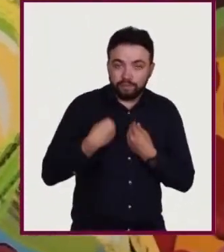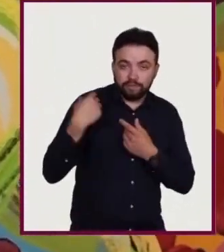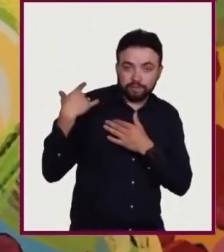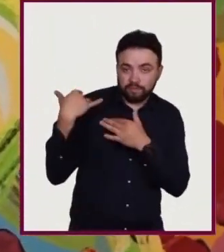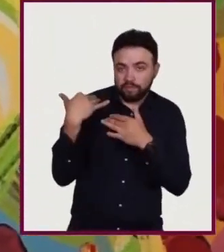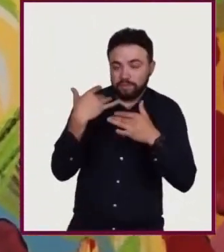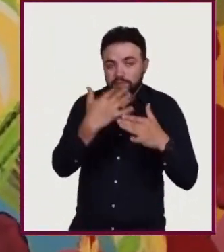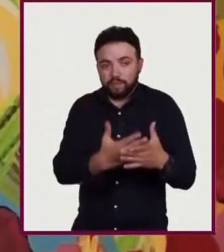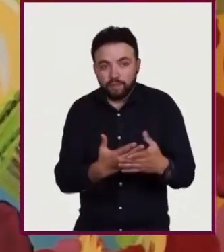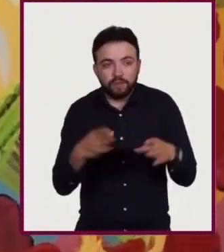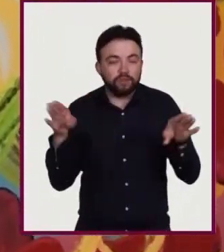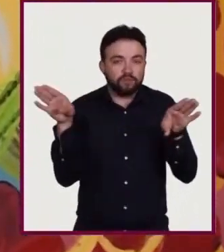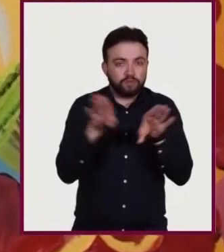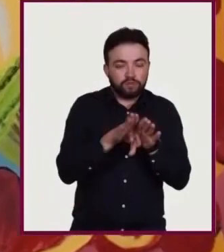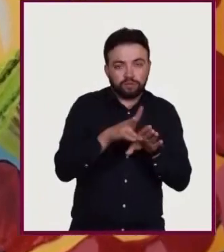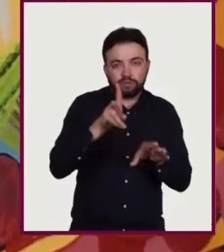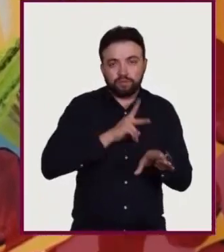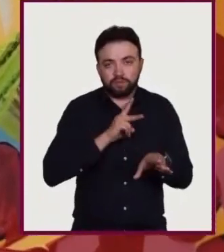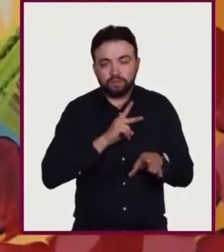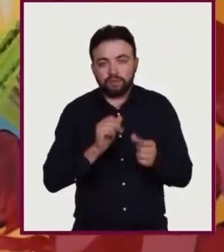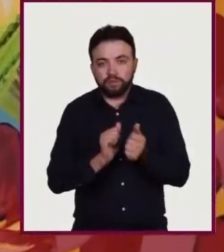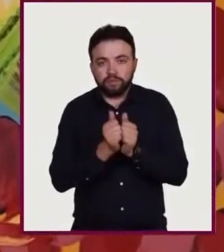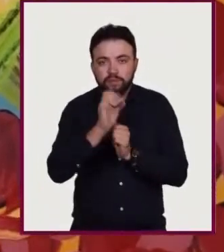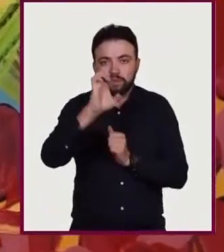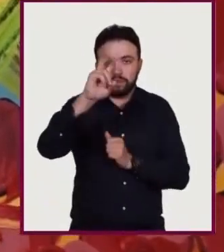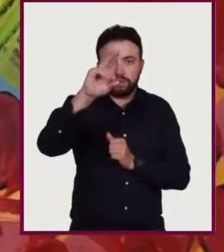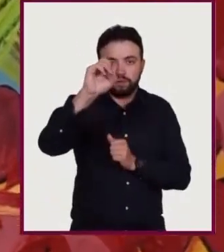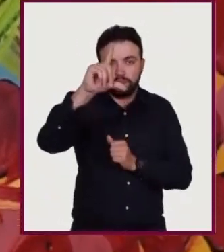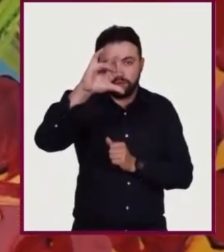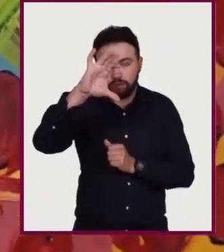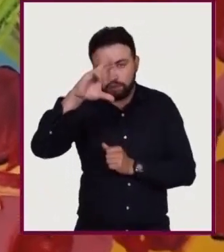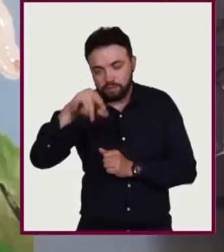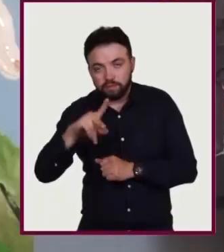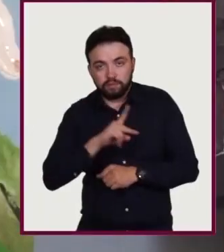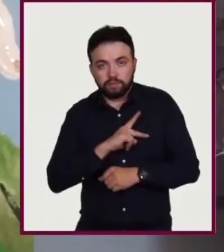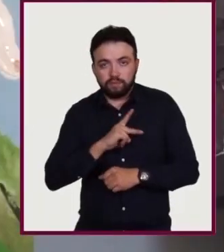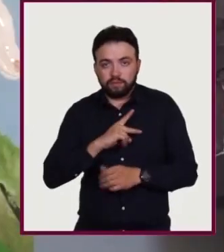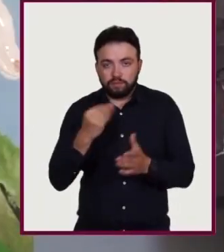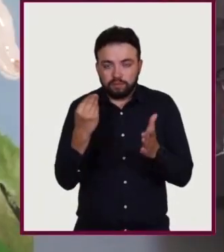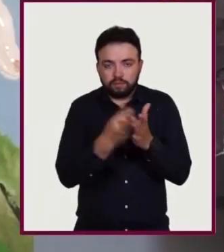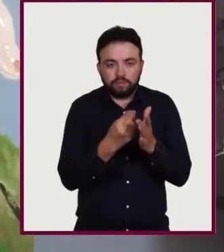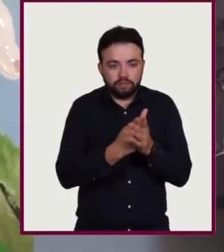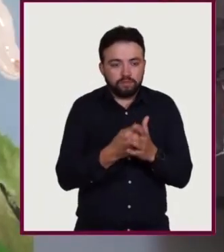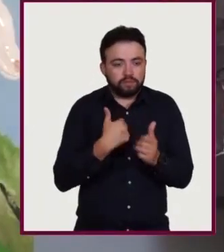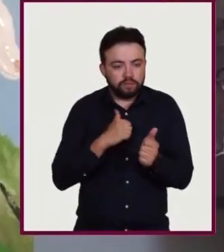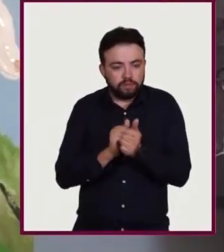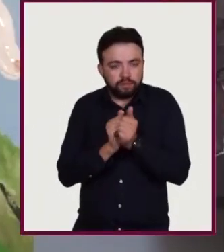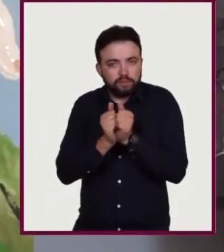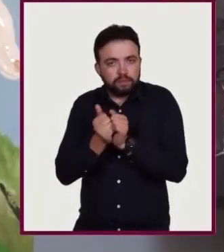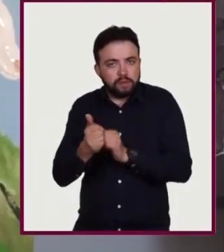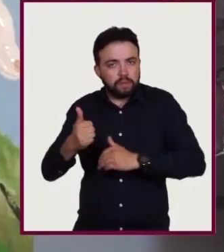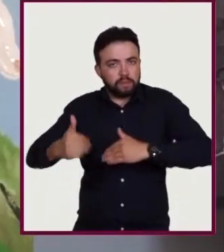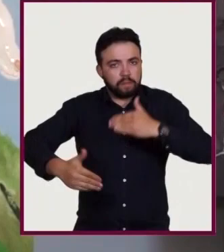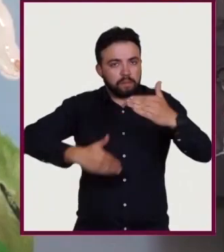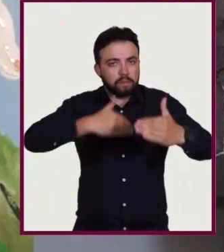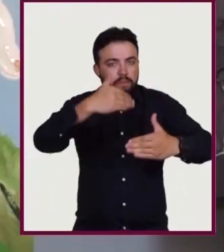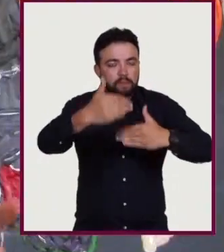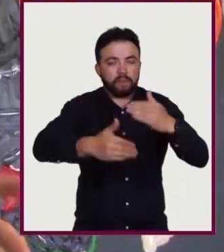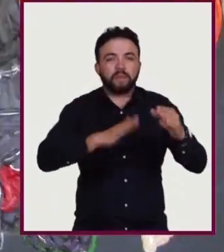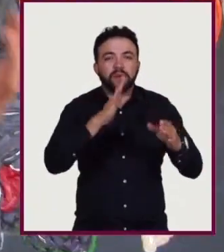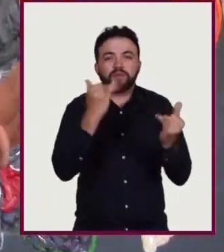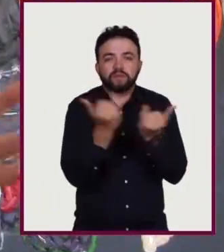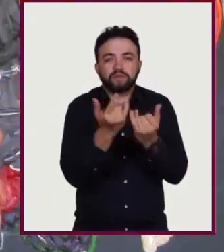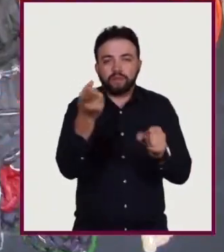de cómo mi evolución personal y mi historia, mi narrativa está evolucionando, algo así como un diario,